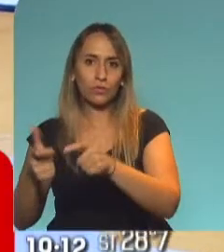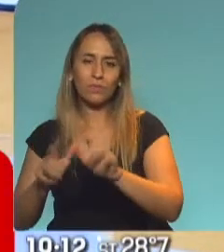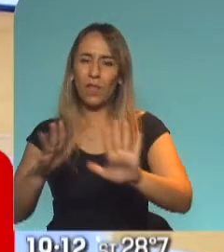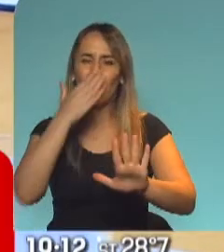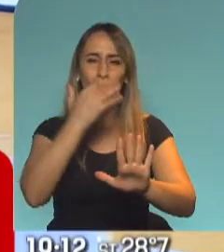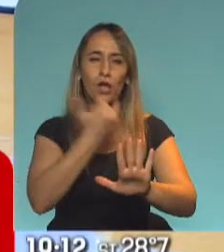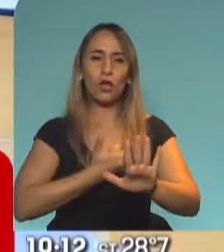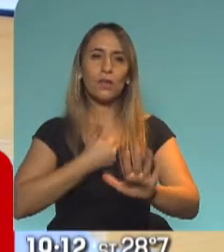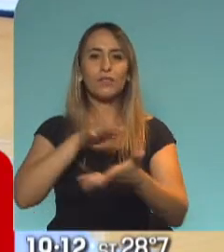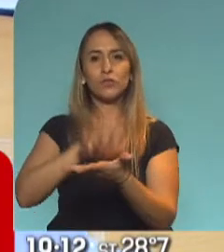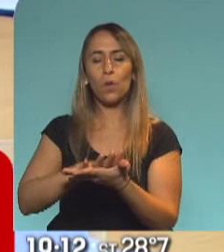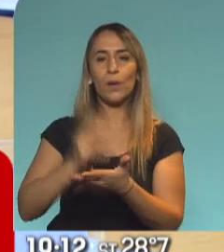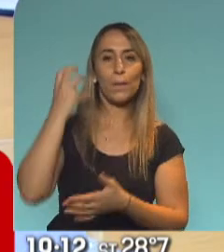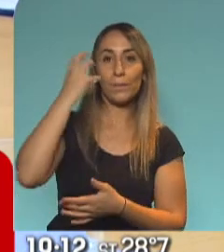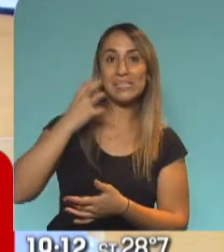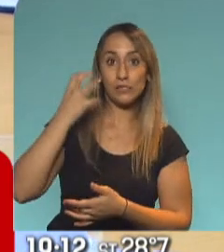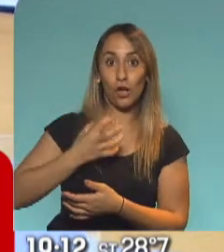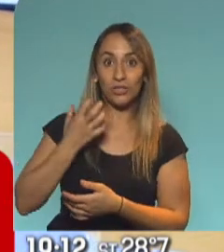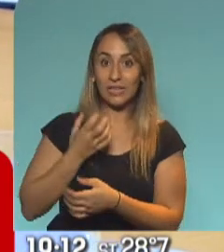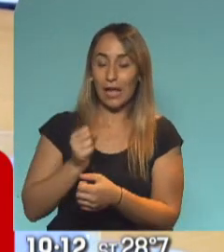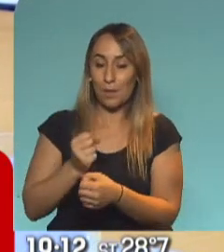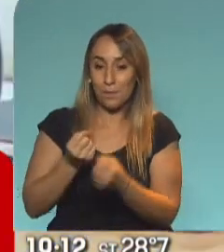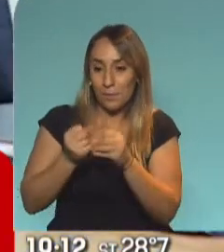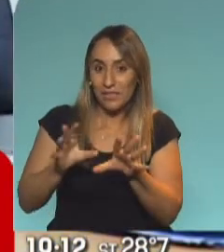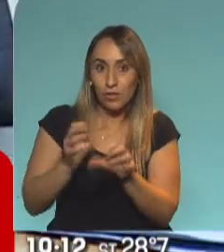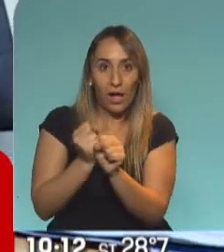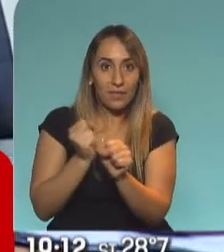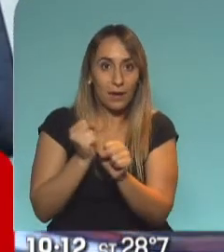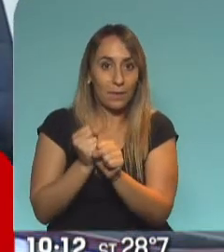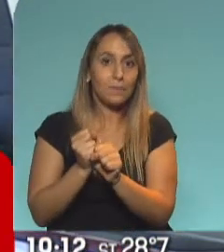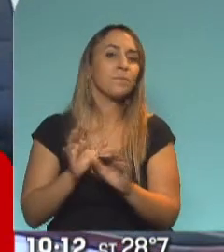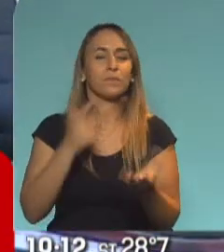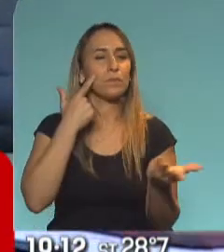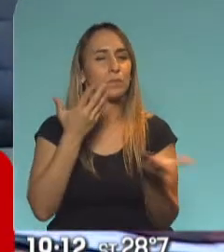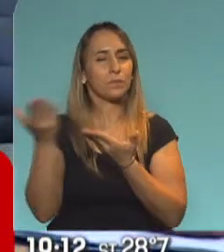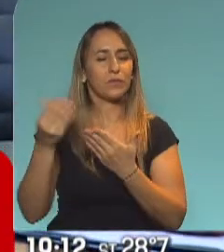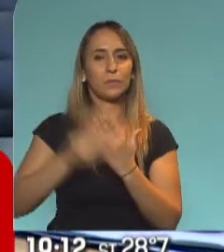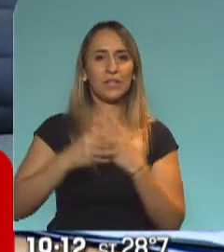Bisotti, de sus primeros días, de sus primeras horas. Vamos a escucharla primero, a la flamante ministra de Salud.